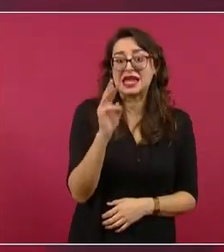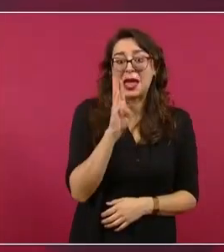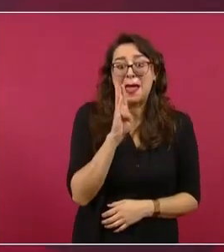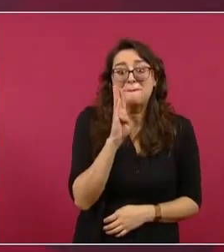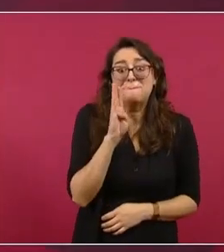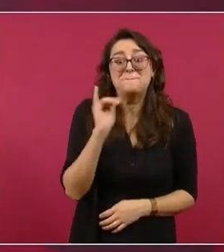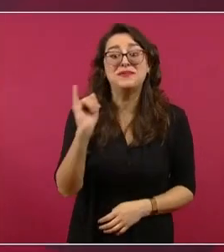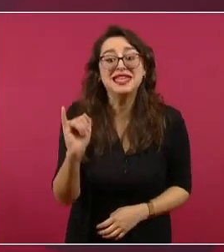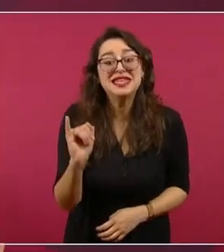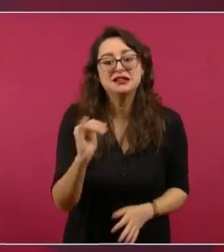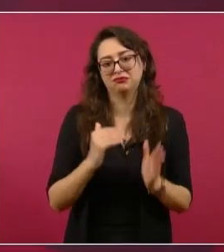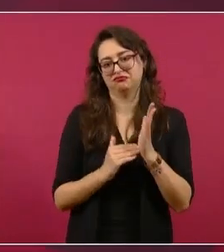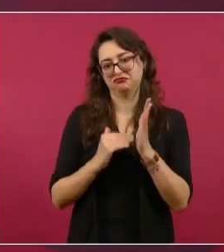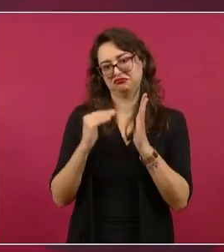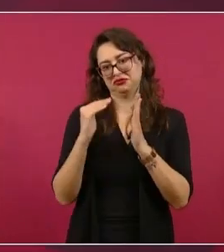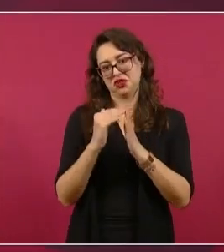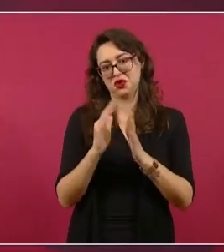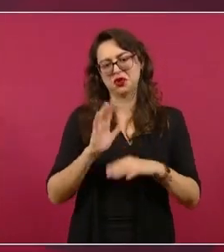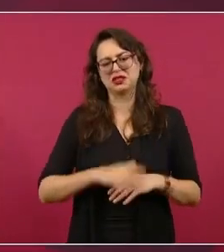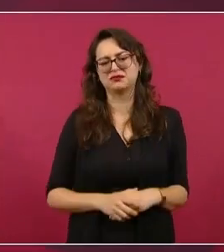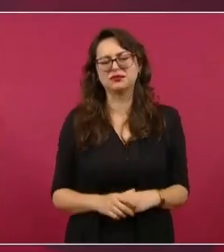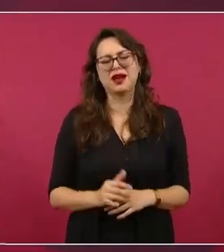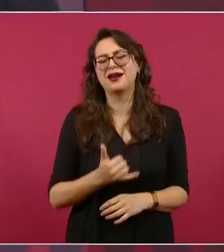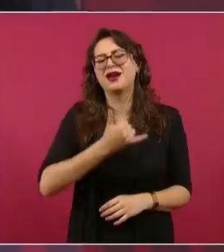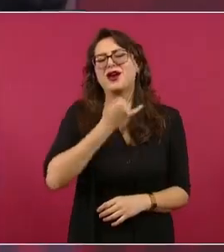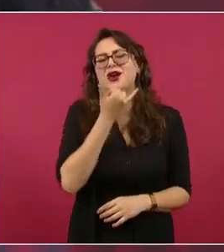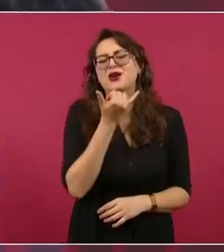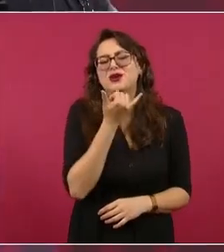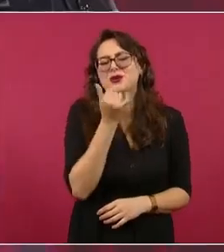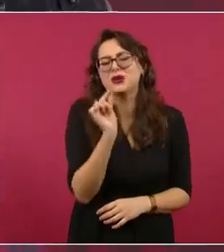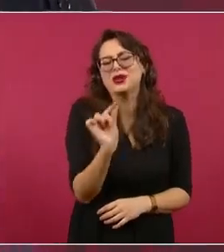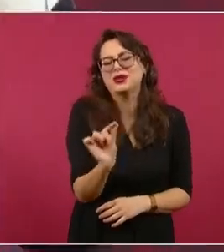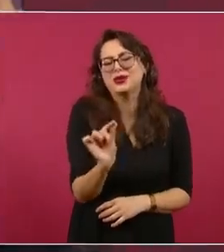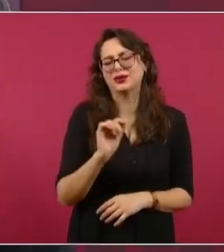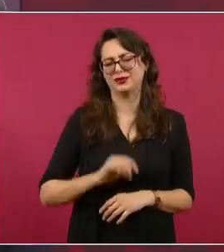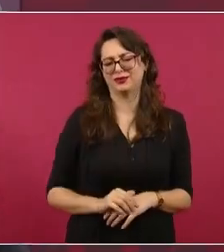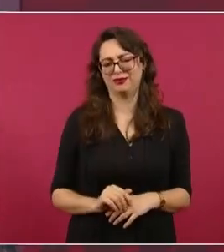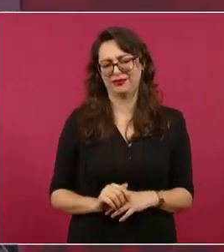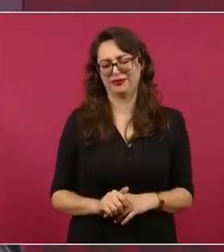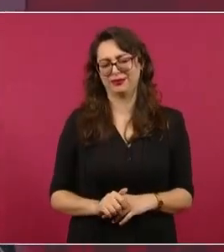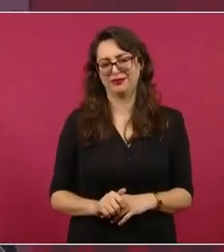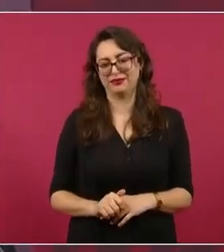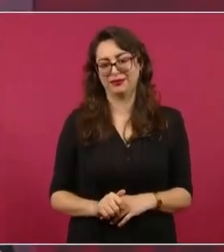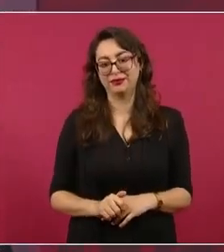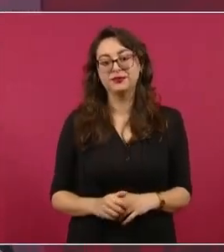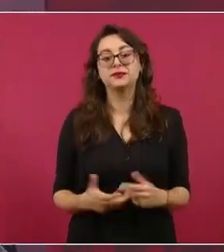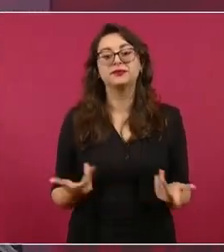muy poco. Sin embargo, el Universal, pues,